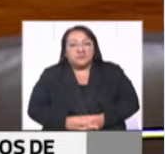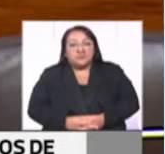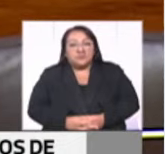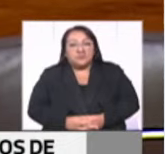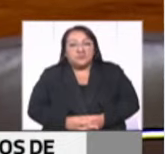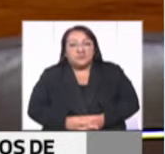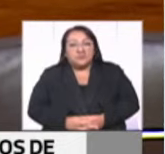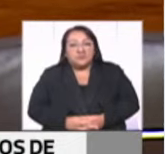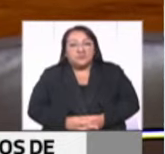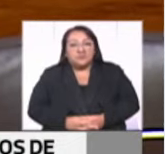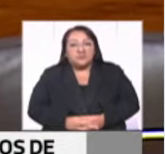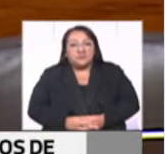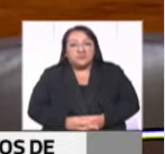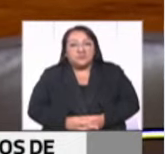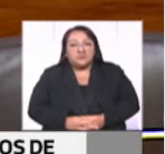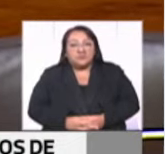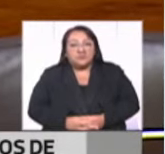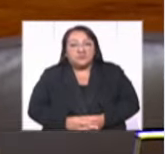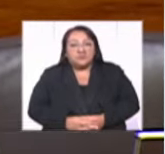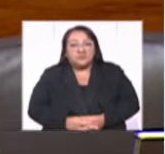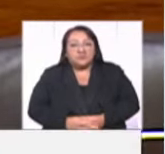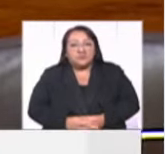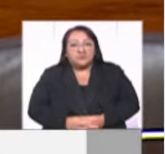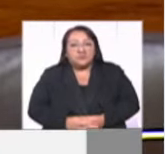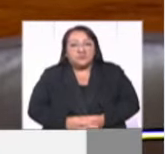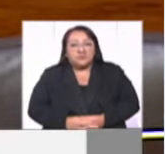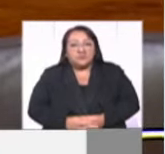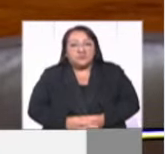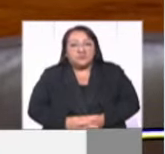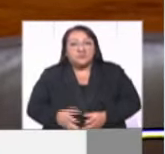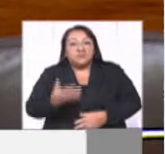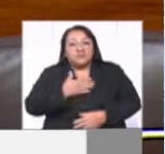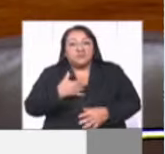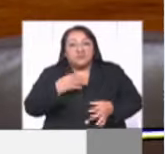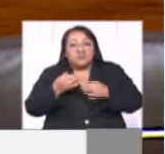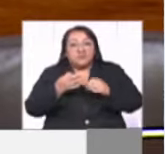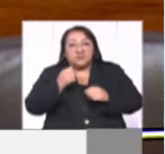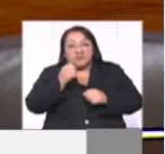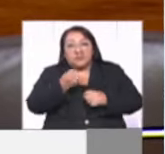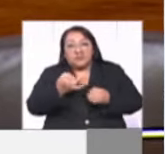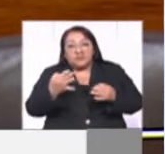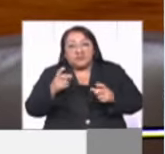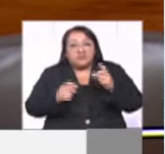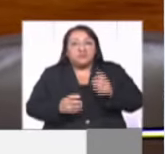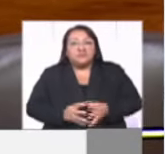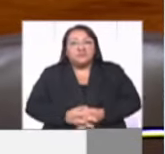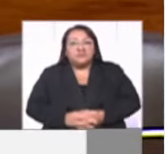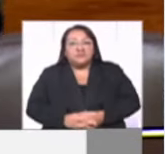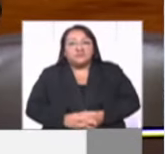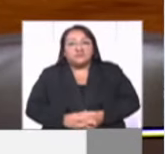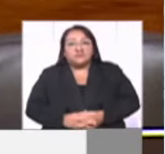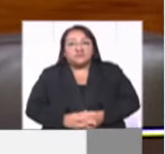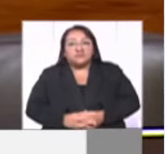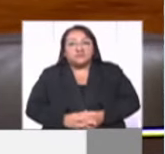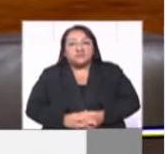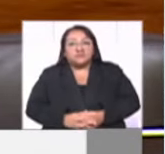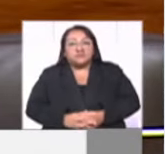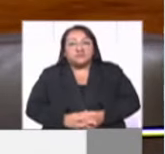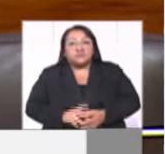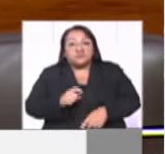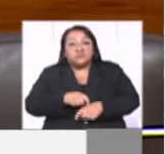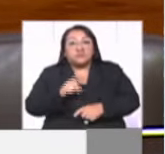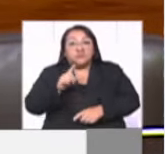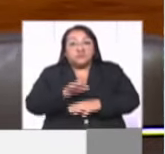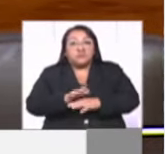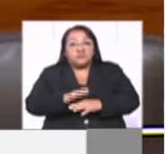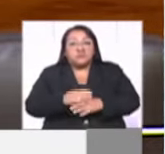Presidente, quisiera, por favor, poder expresarme. Sé que faltan varios oradores, pero estamos cerca a la